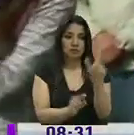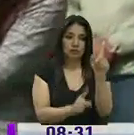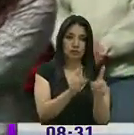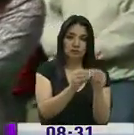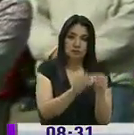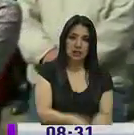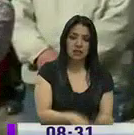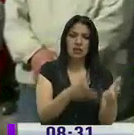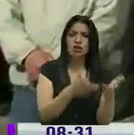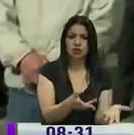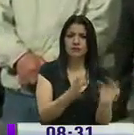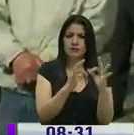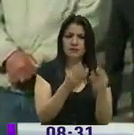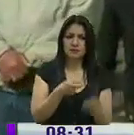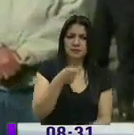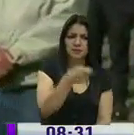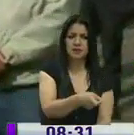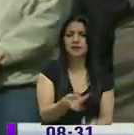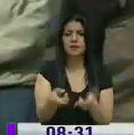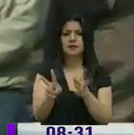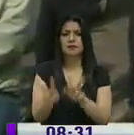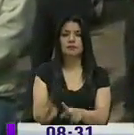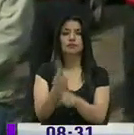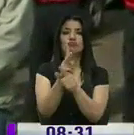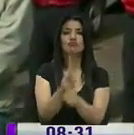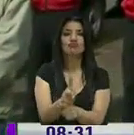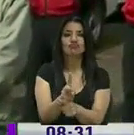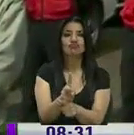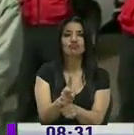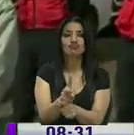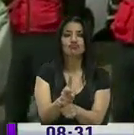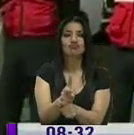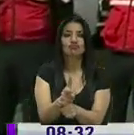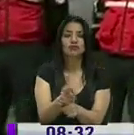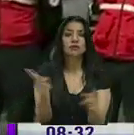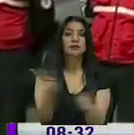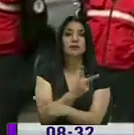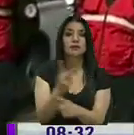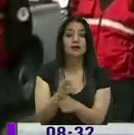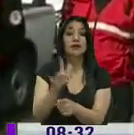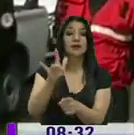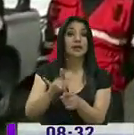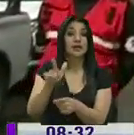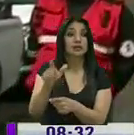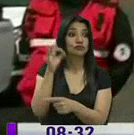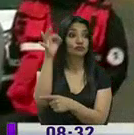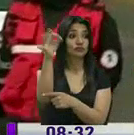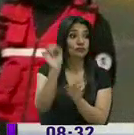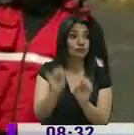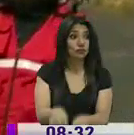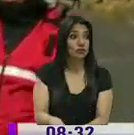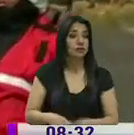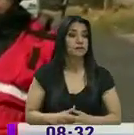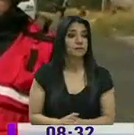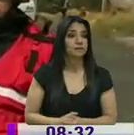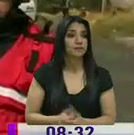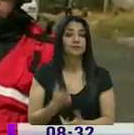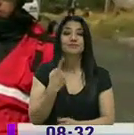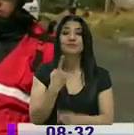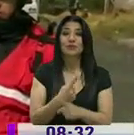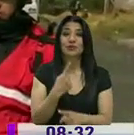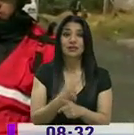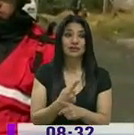de las familias como para la prevención del riesgo que puede darse a futuro así es que para esa